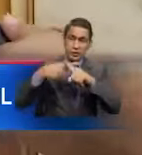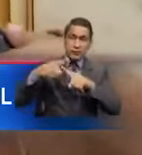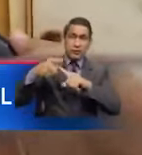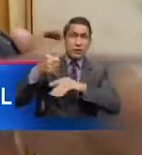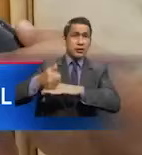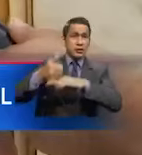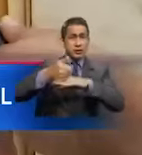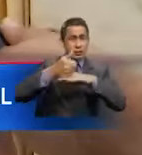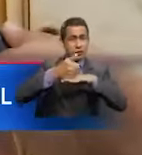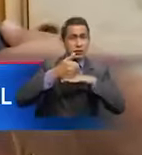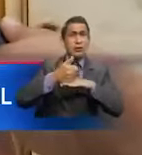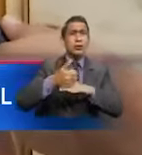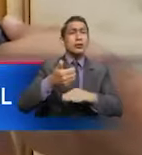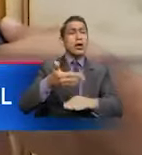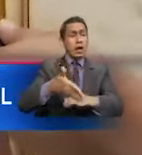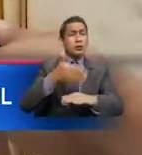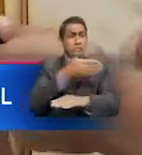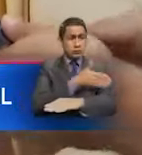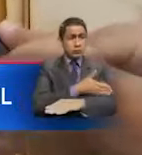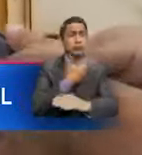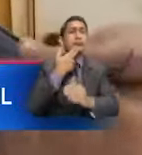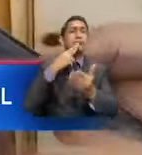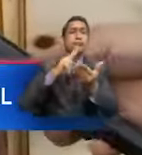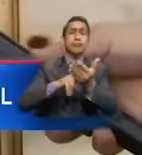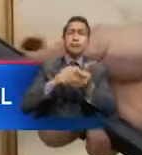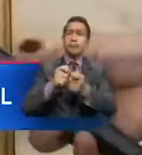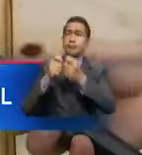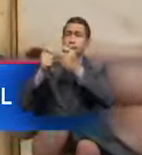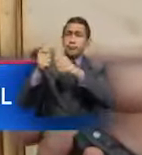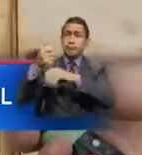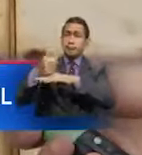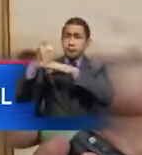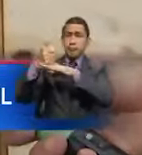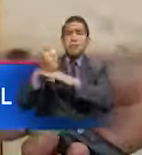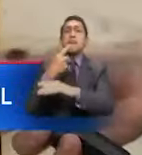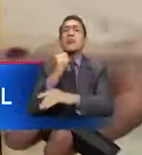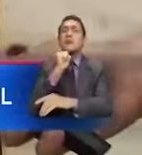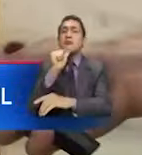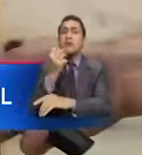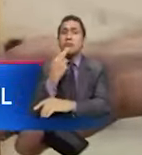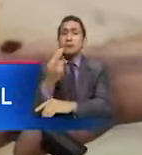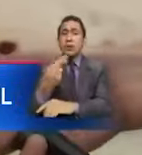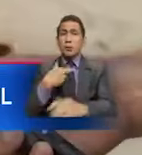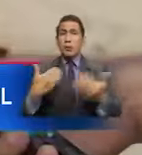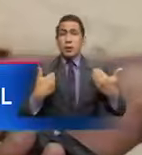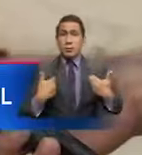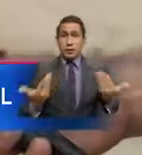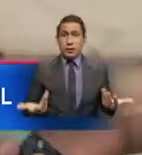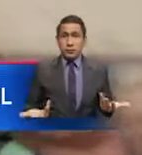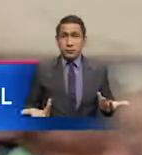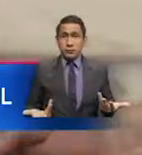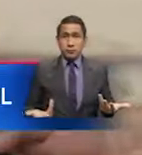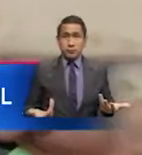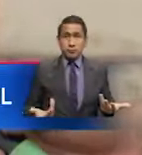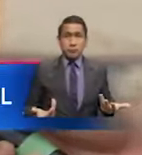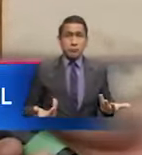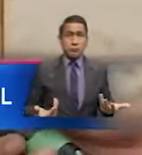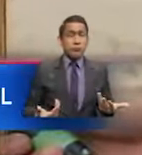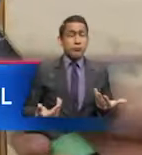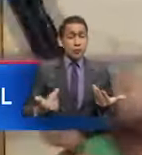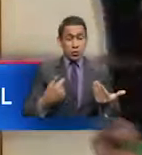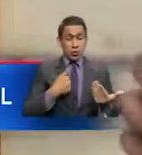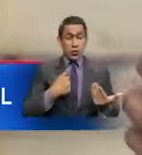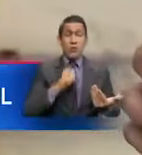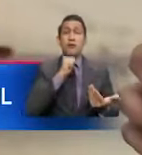5 oficios, no responden. Entonces yo quiero que me ayuden con la casa. Mire, los previos no los he pagado porque no tengo